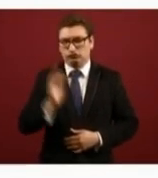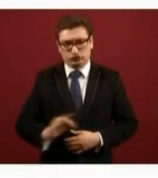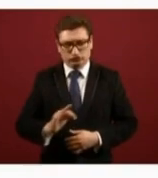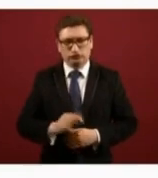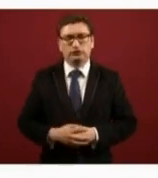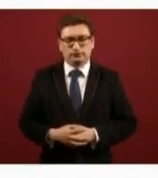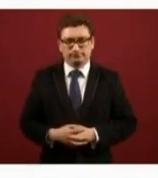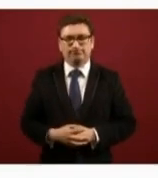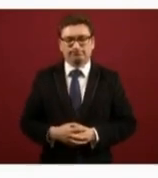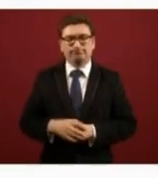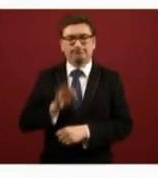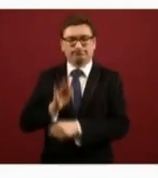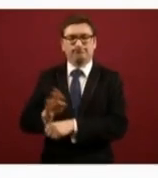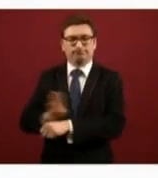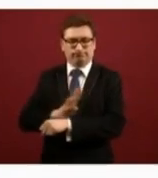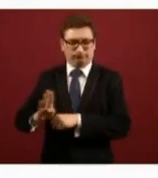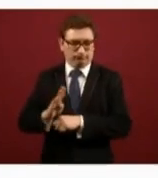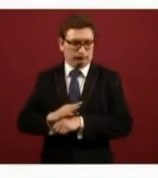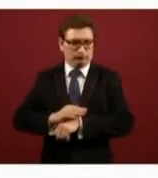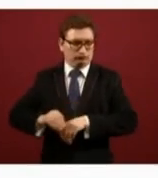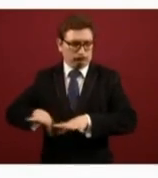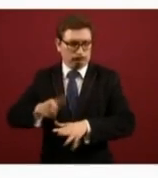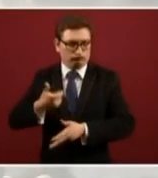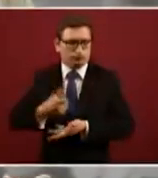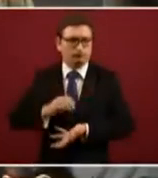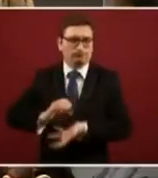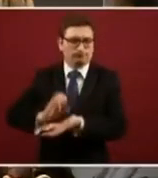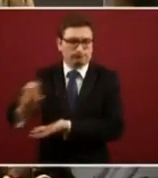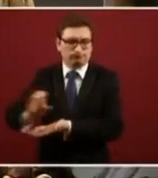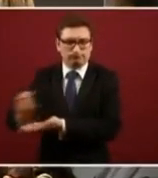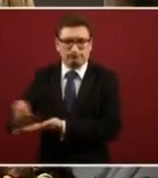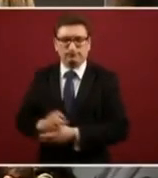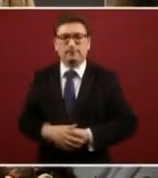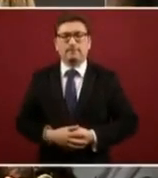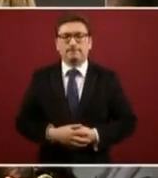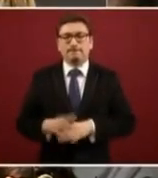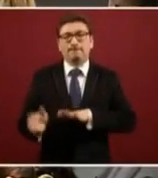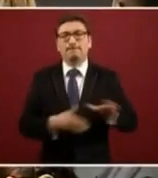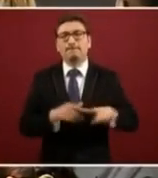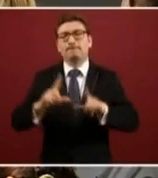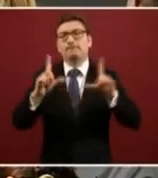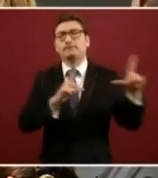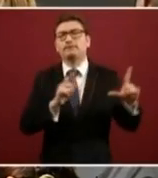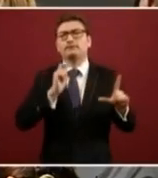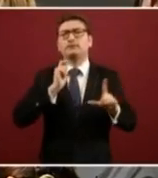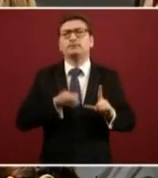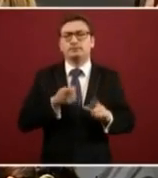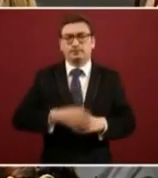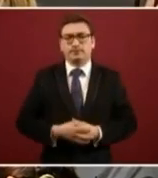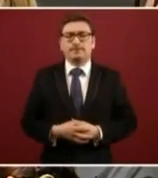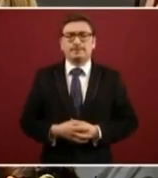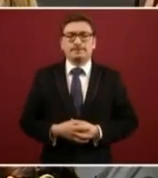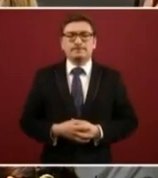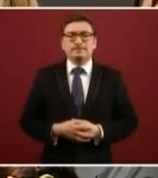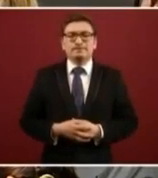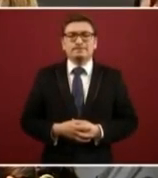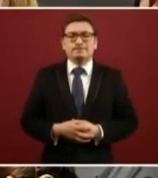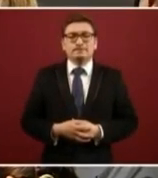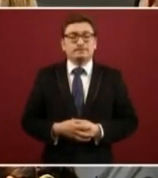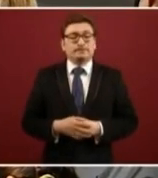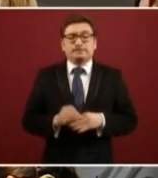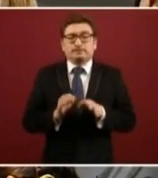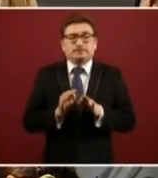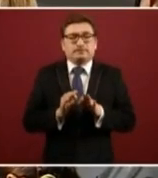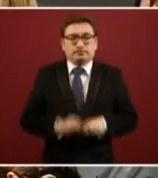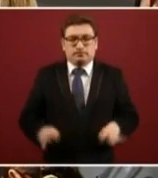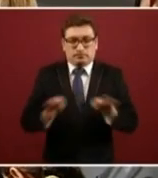97.8% de dispersión. La siguiente, por favor. Esto es muy importante señalar